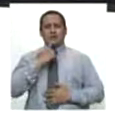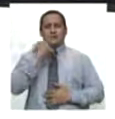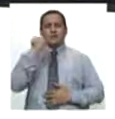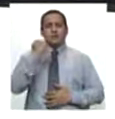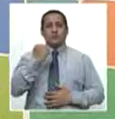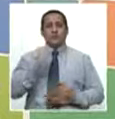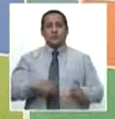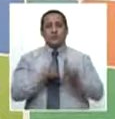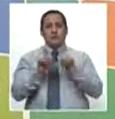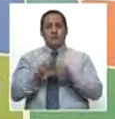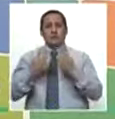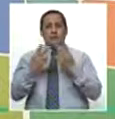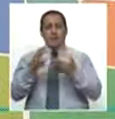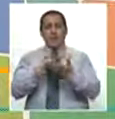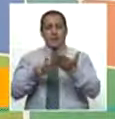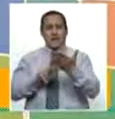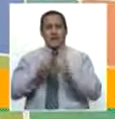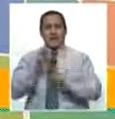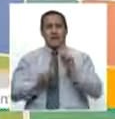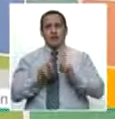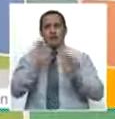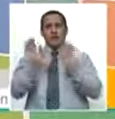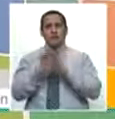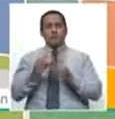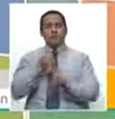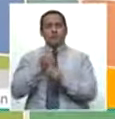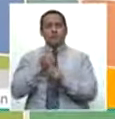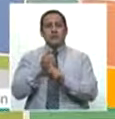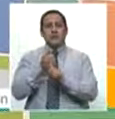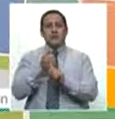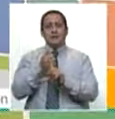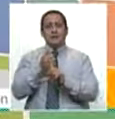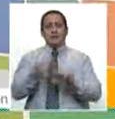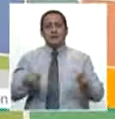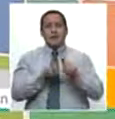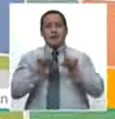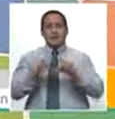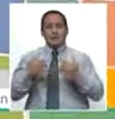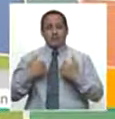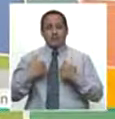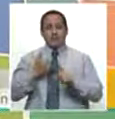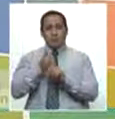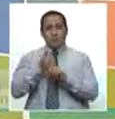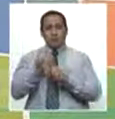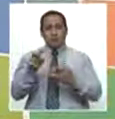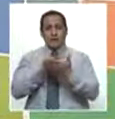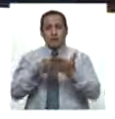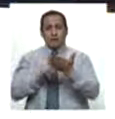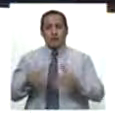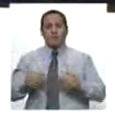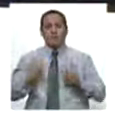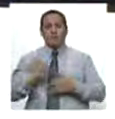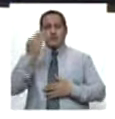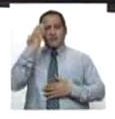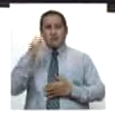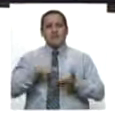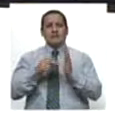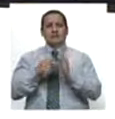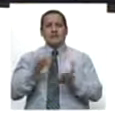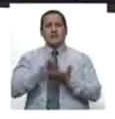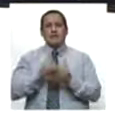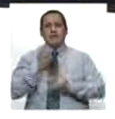Claro, aparte que, por más que te puedan leer algo, otra cosa es que tú misma puedas, con tu sistema de lectura, poder saber